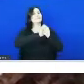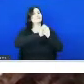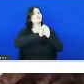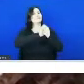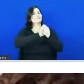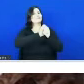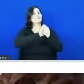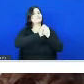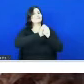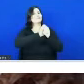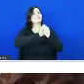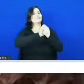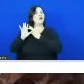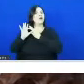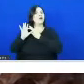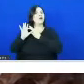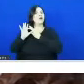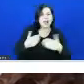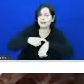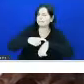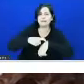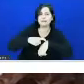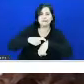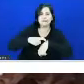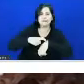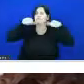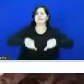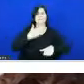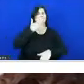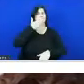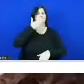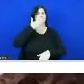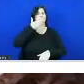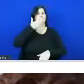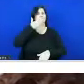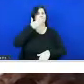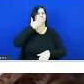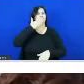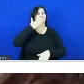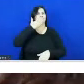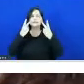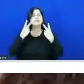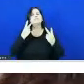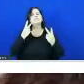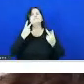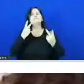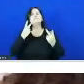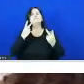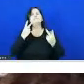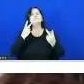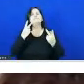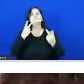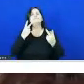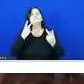salir y estamos viendo que están saliendo más con sus hijos y con sus hijas. Responder, luchar contra el racismo